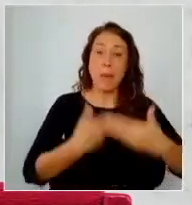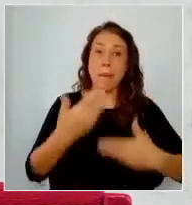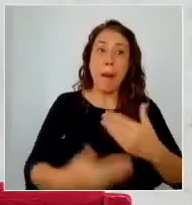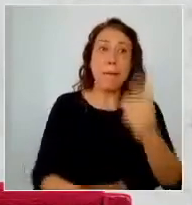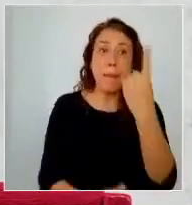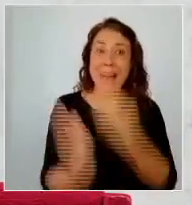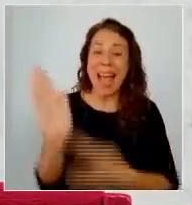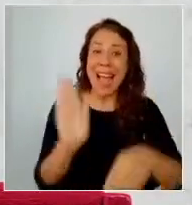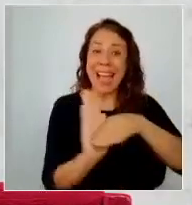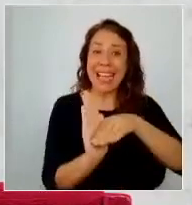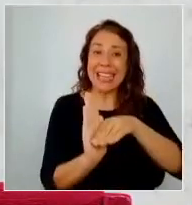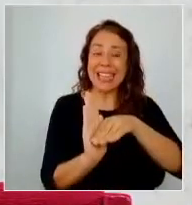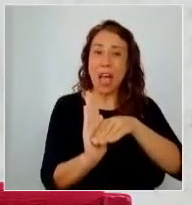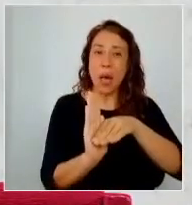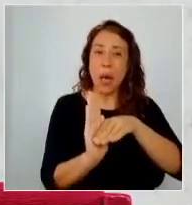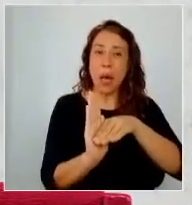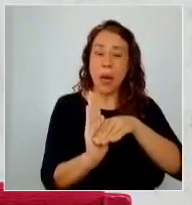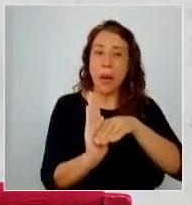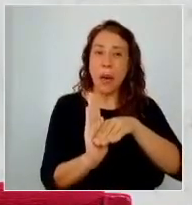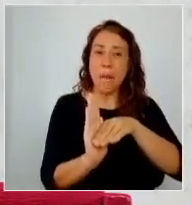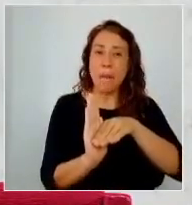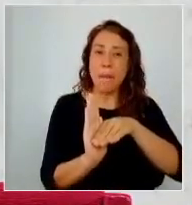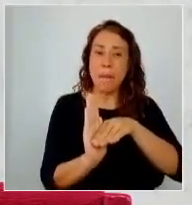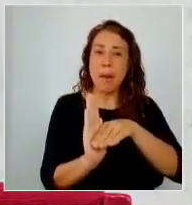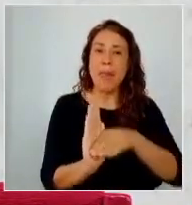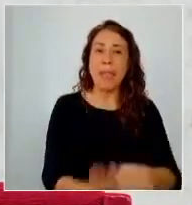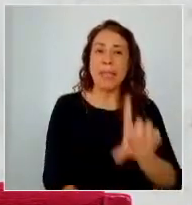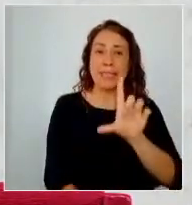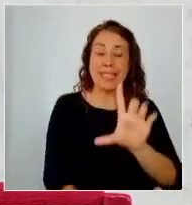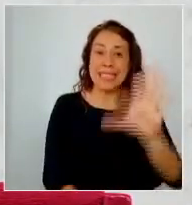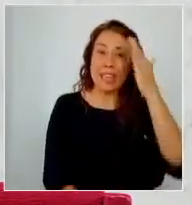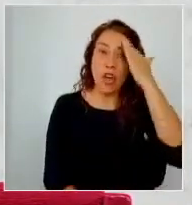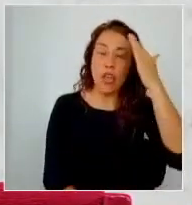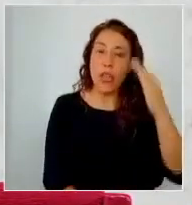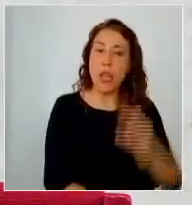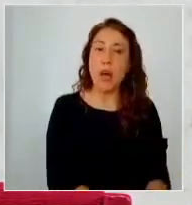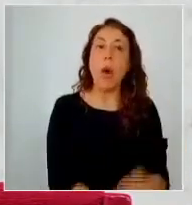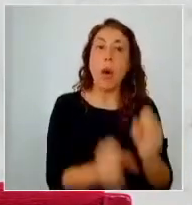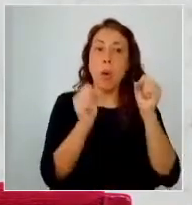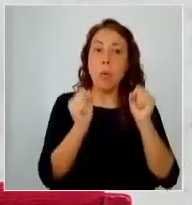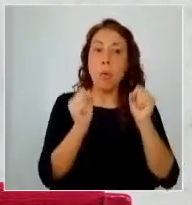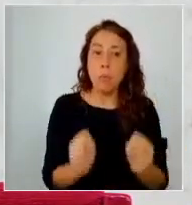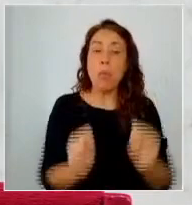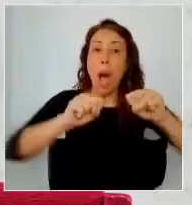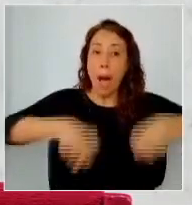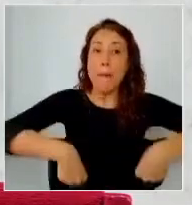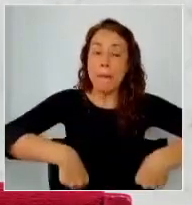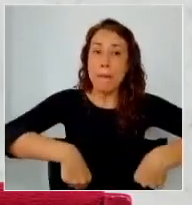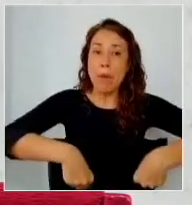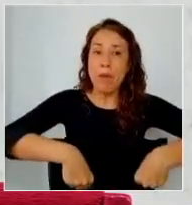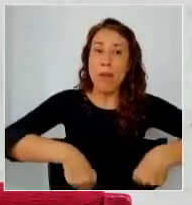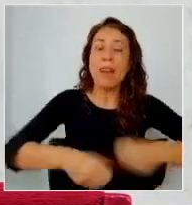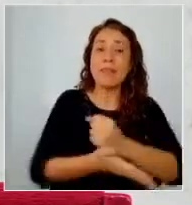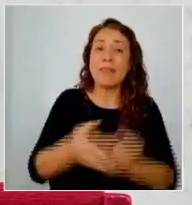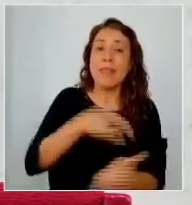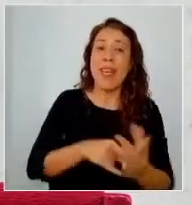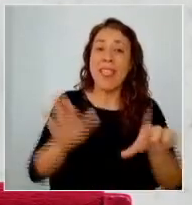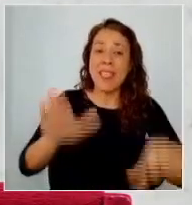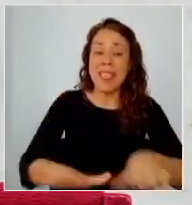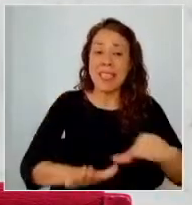de los 75 días pudimos haber aprobado o haber despachado dieciséis proyectos